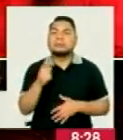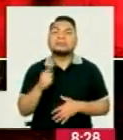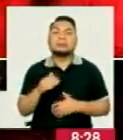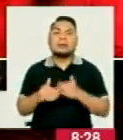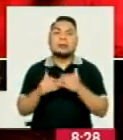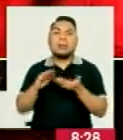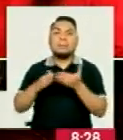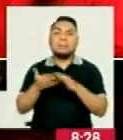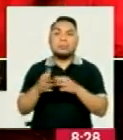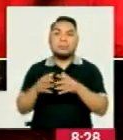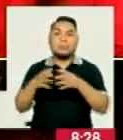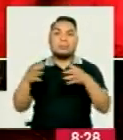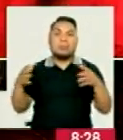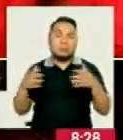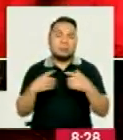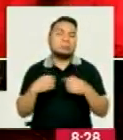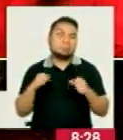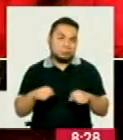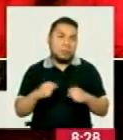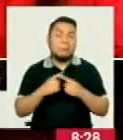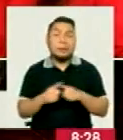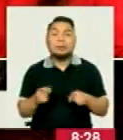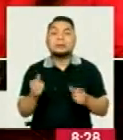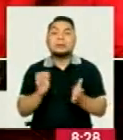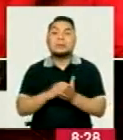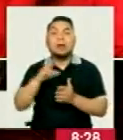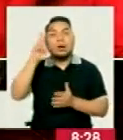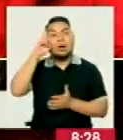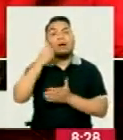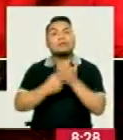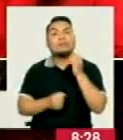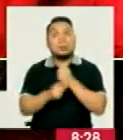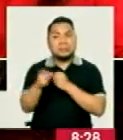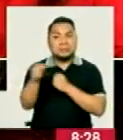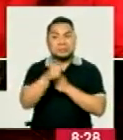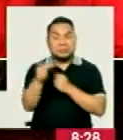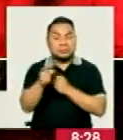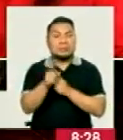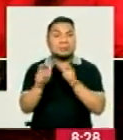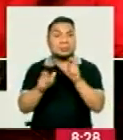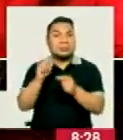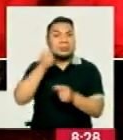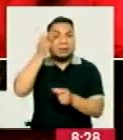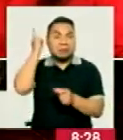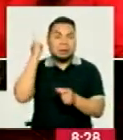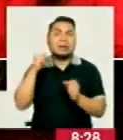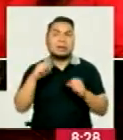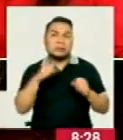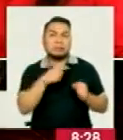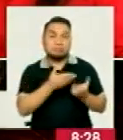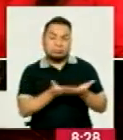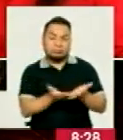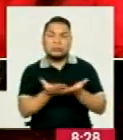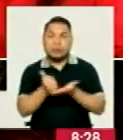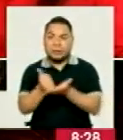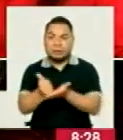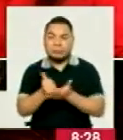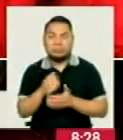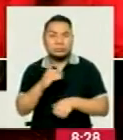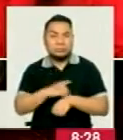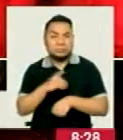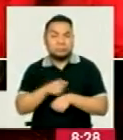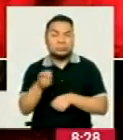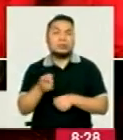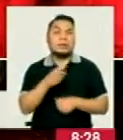la población, sino es que hay mayor confianza de los PIAS del Ministerio de Desarrollo e Inclusión Social, que ya